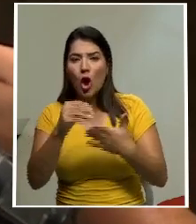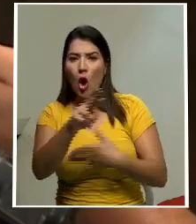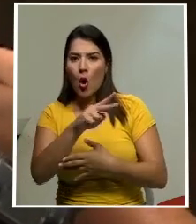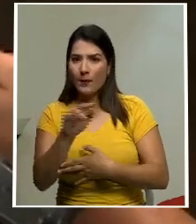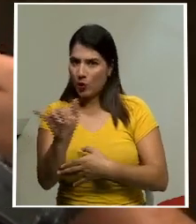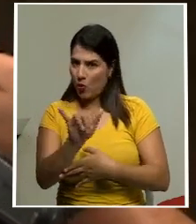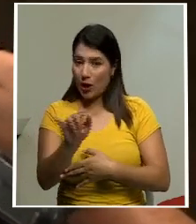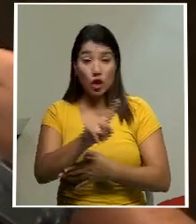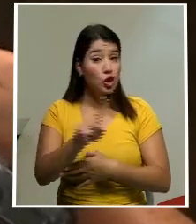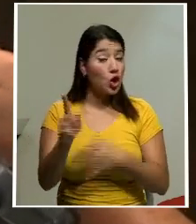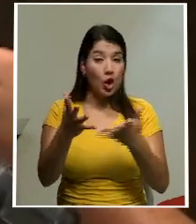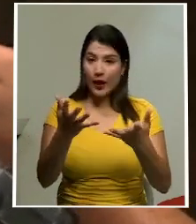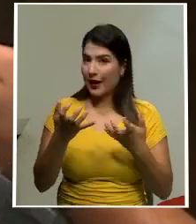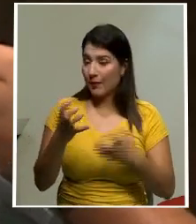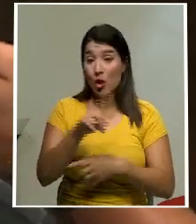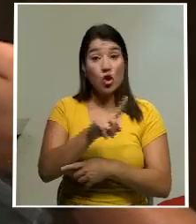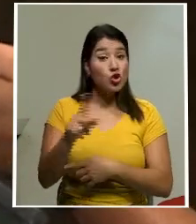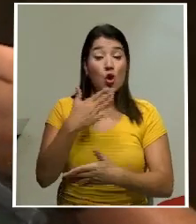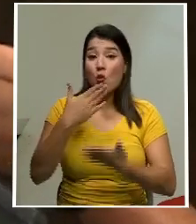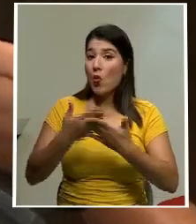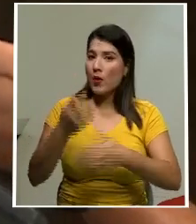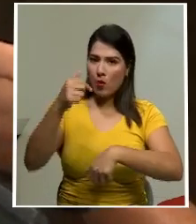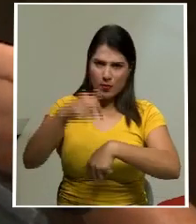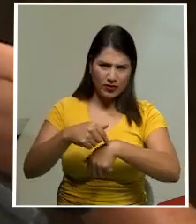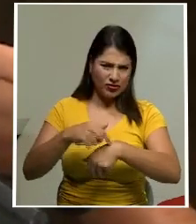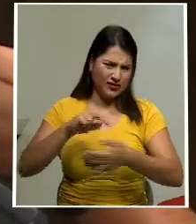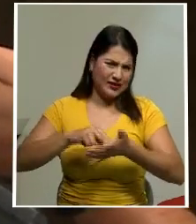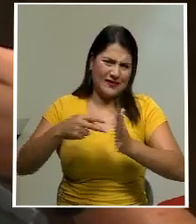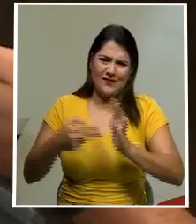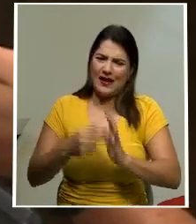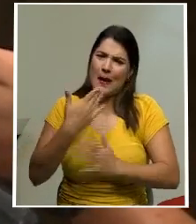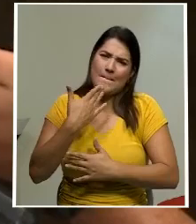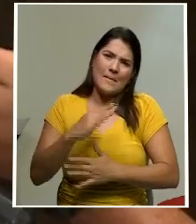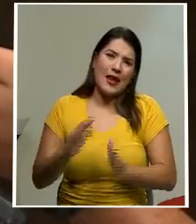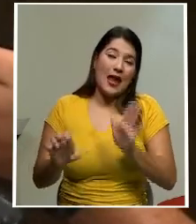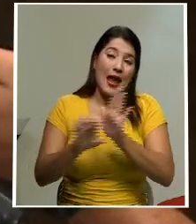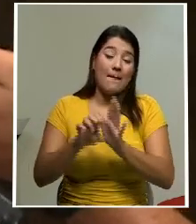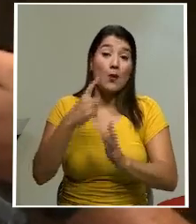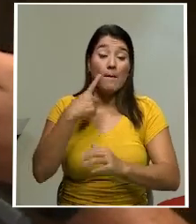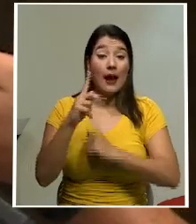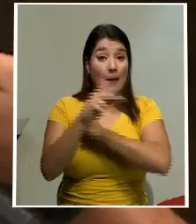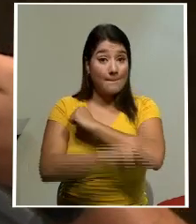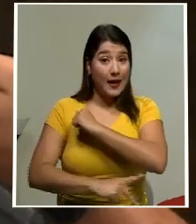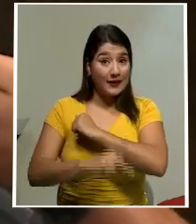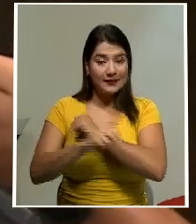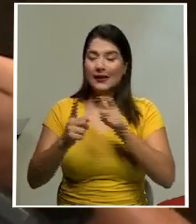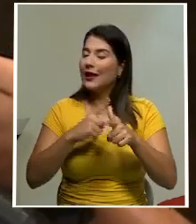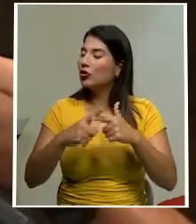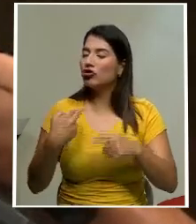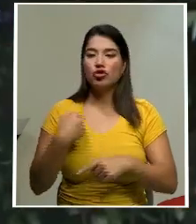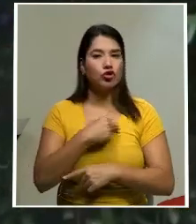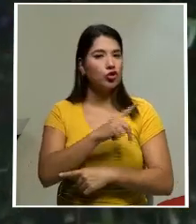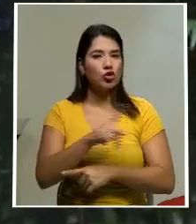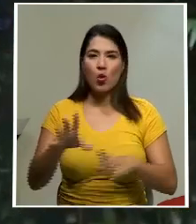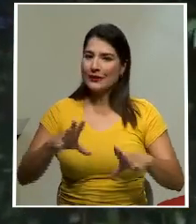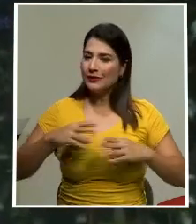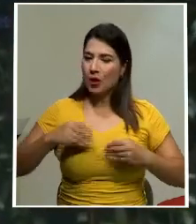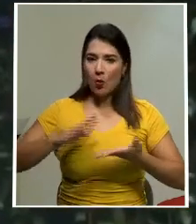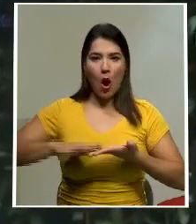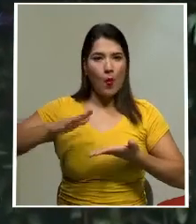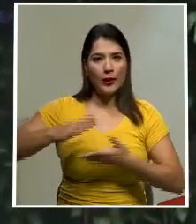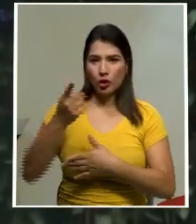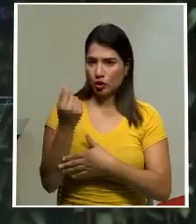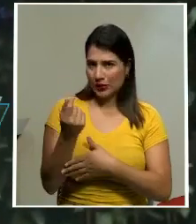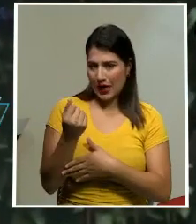es momento, definitivamente sería una pésima señal para el país y no va a haber ese aumento salarial. No estamos de